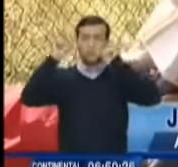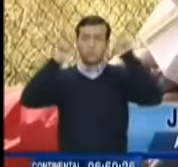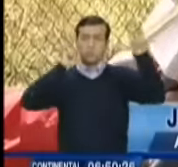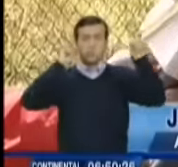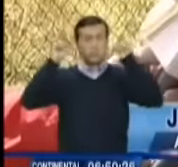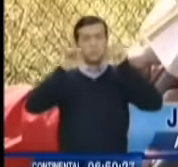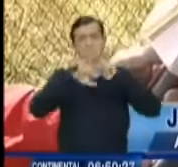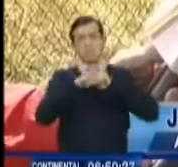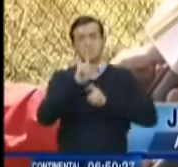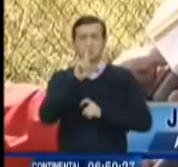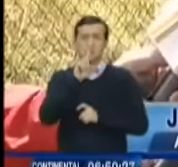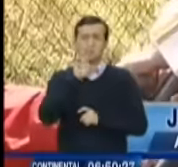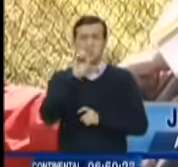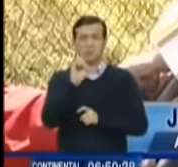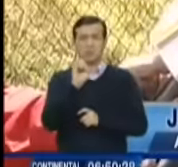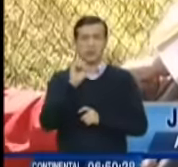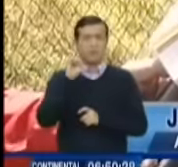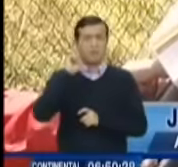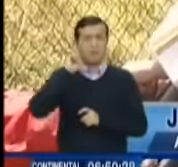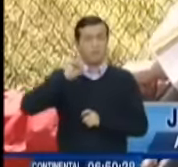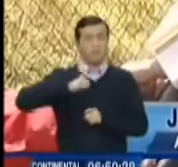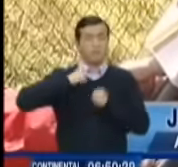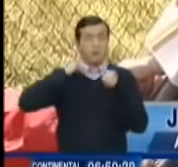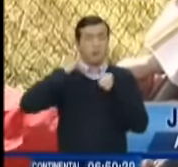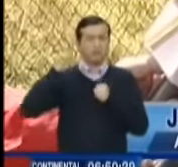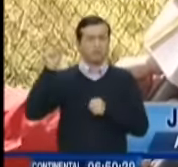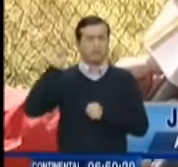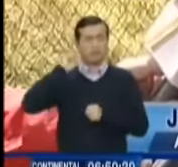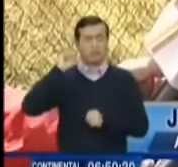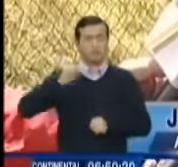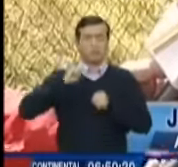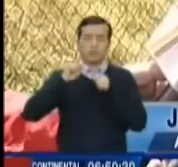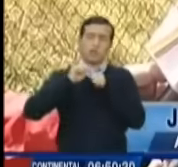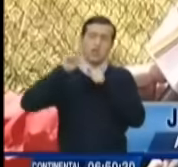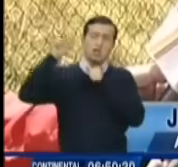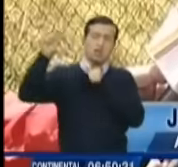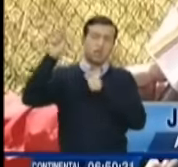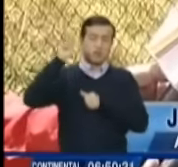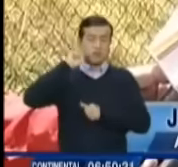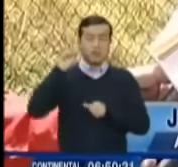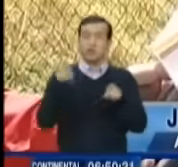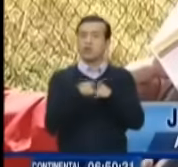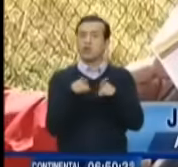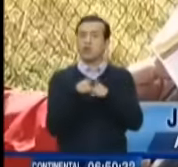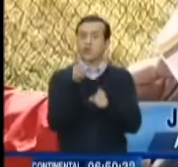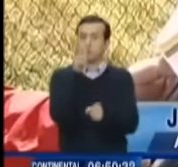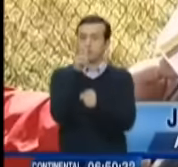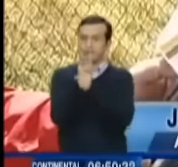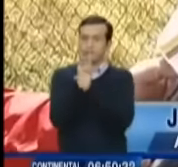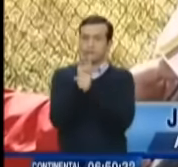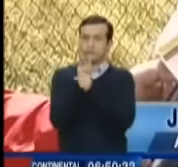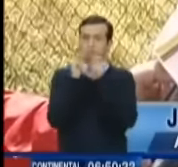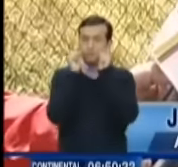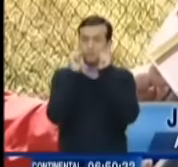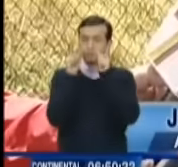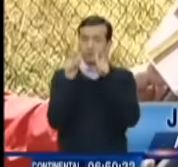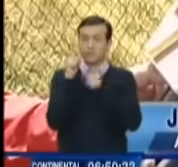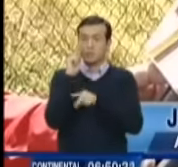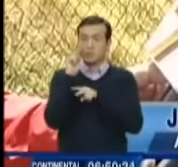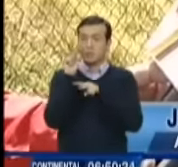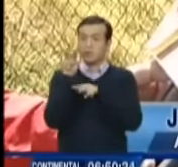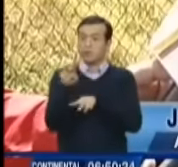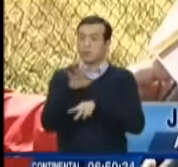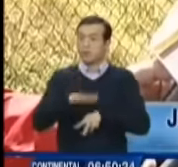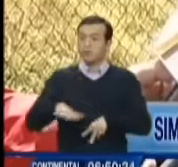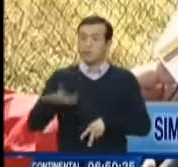un aproximado de 120 decibeles que puede llegar de sonido. Adicional a eso consta con una cámara de videovigilancia, la cual nos ayuda